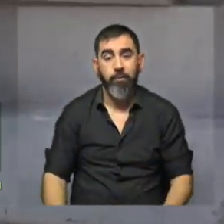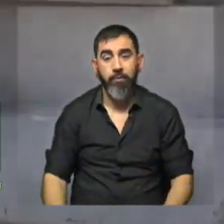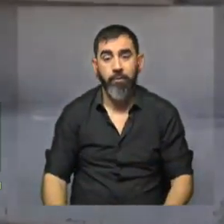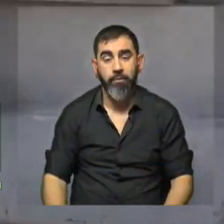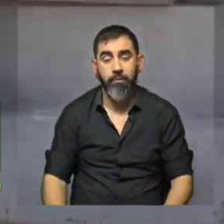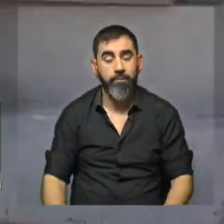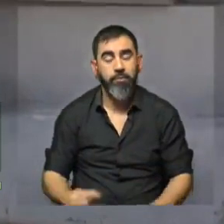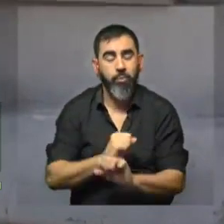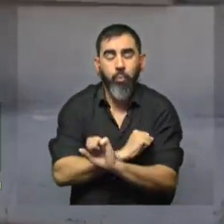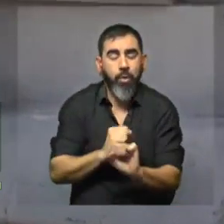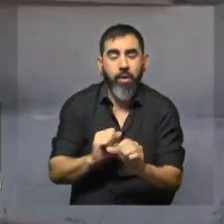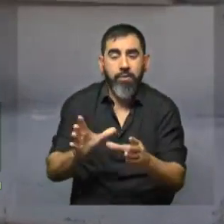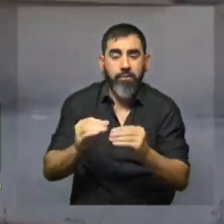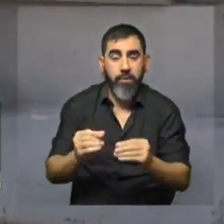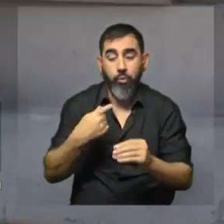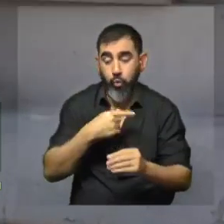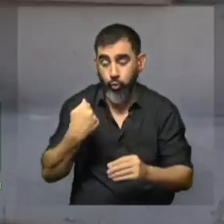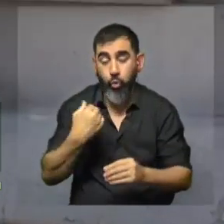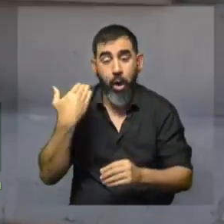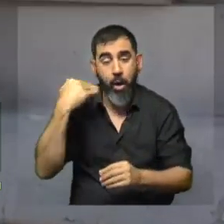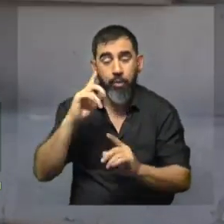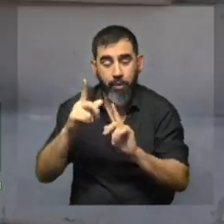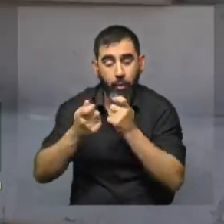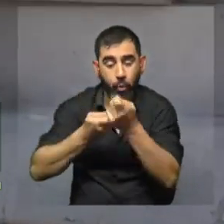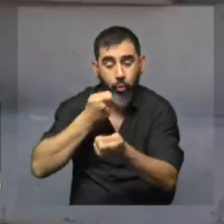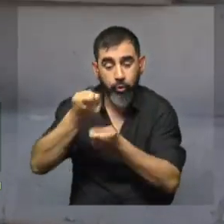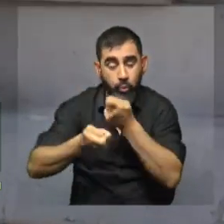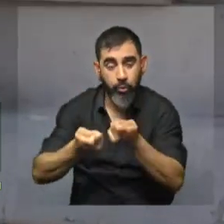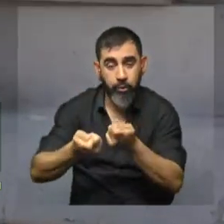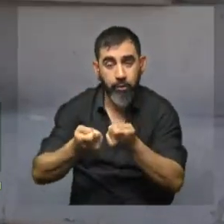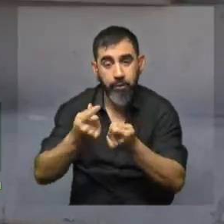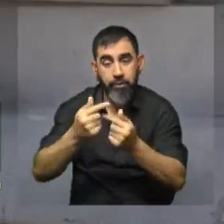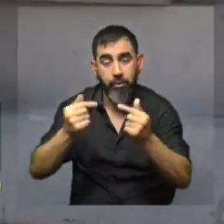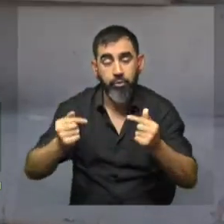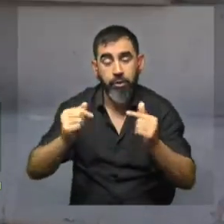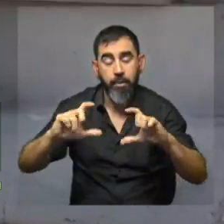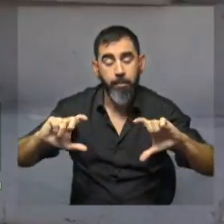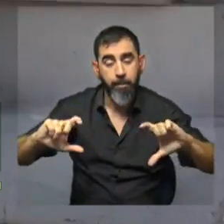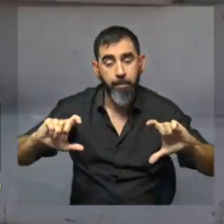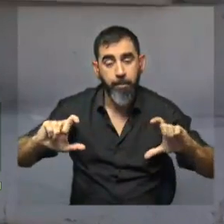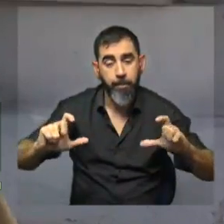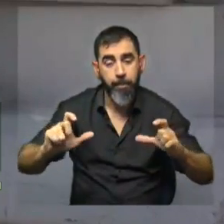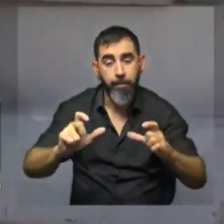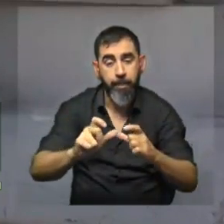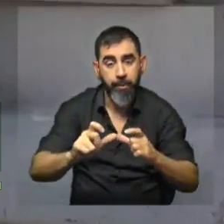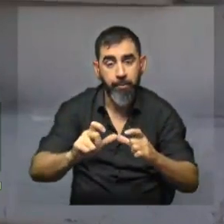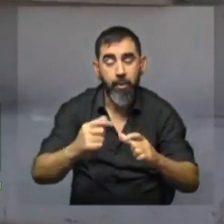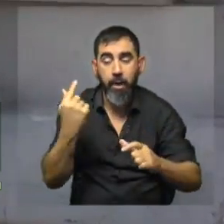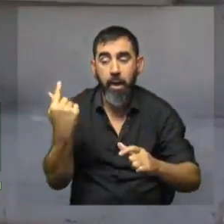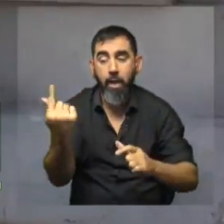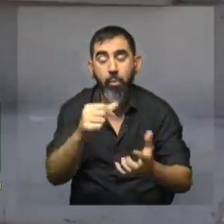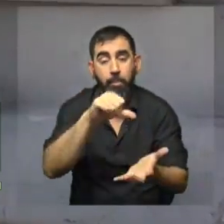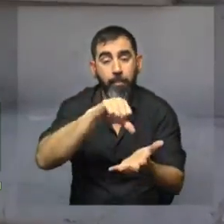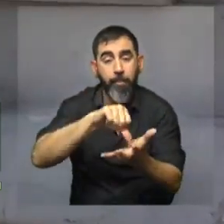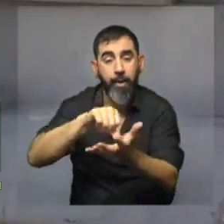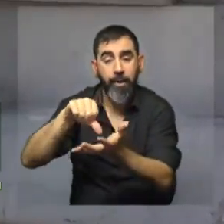que es inaceptable, y nosotros como autoridad tenemos que contribuir para que eso vaya disminuyendo en el tiempo desde cada país.